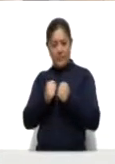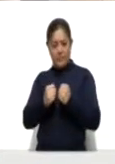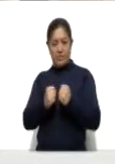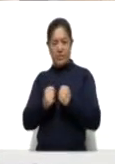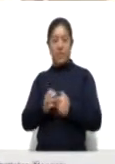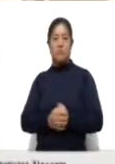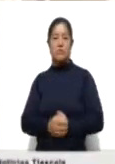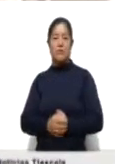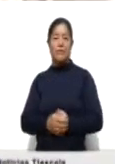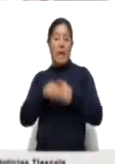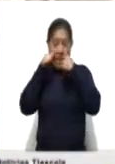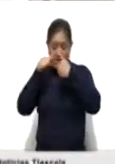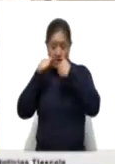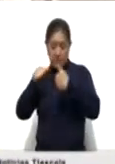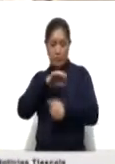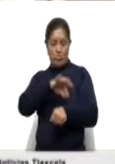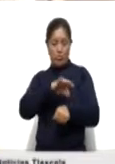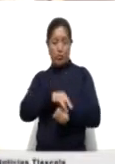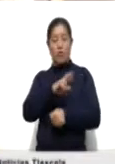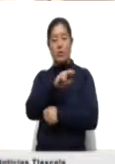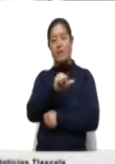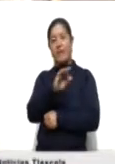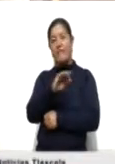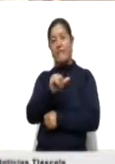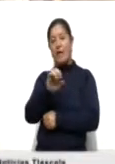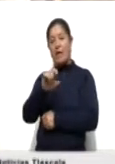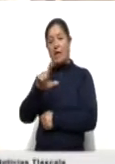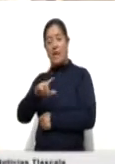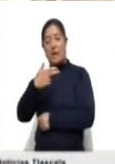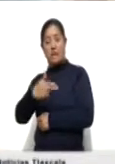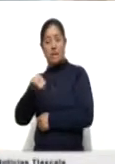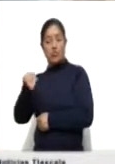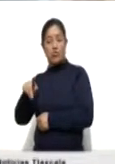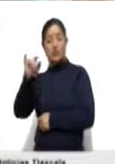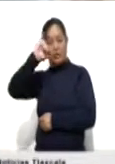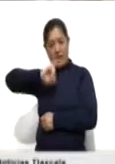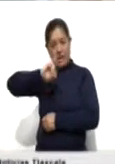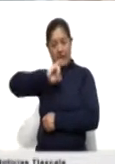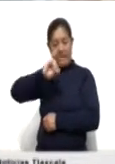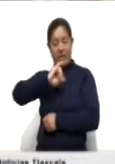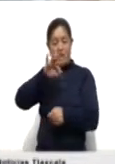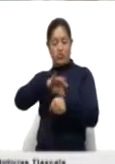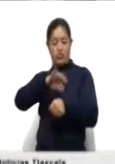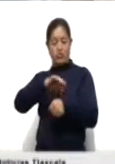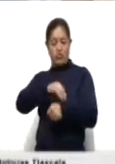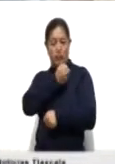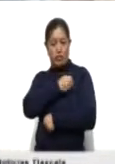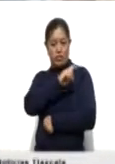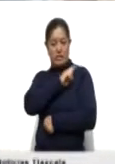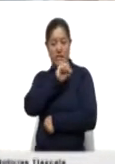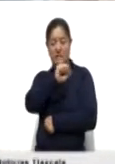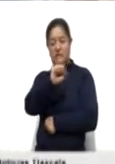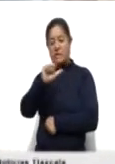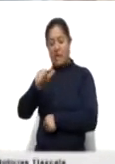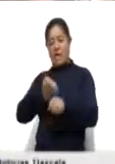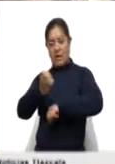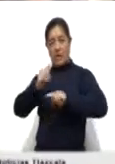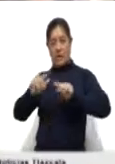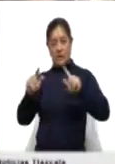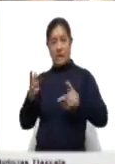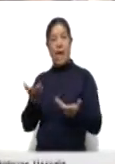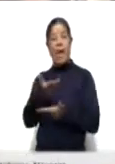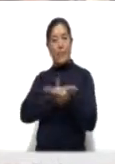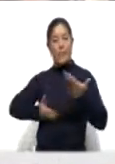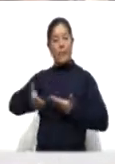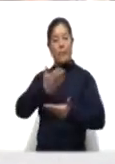a la Atención Médica. Rafael Herrera Muñoz, jefe del Departamento de Atención Médica Integral de la Secretaría de Salud del Estado, compartió